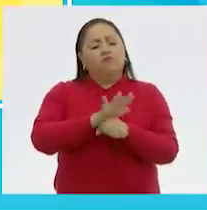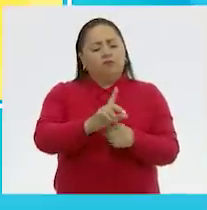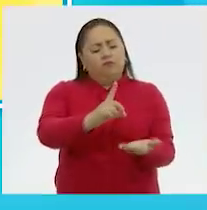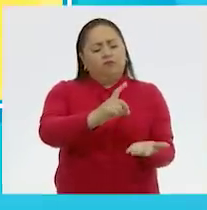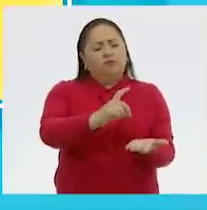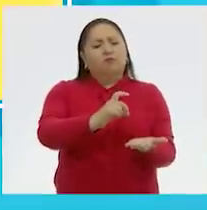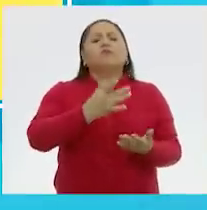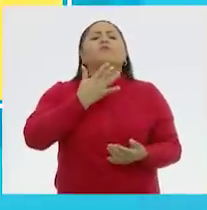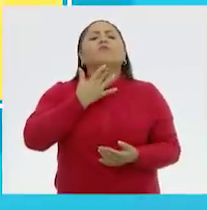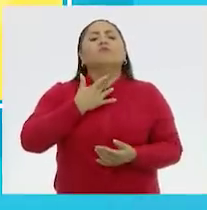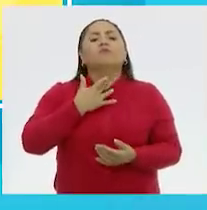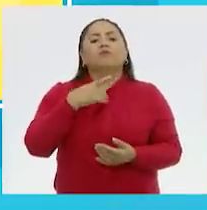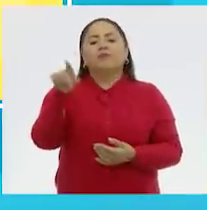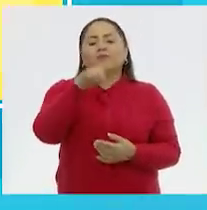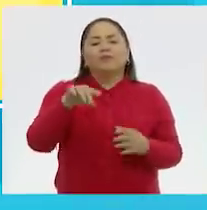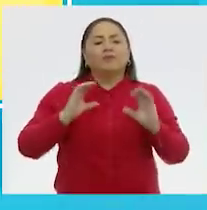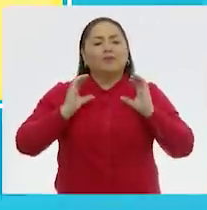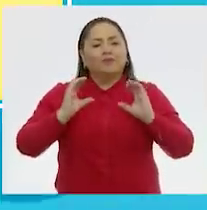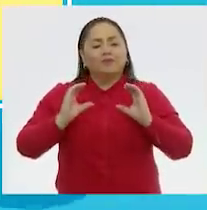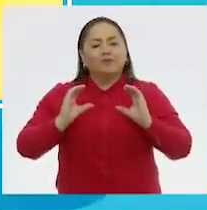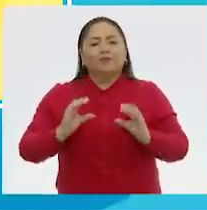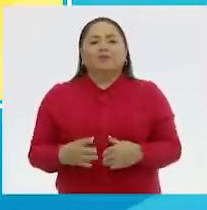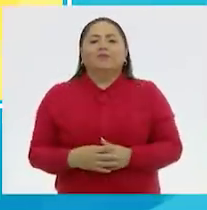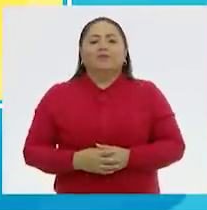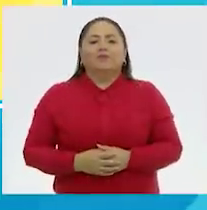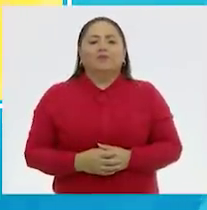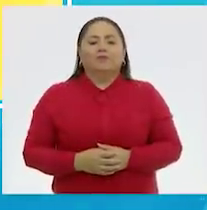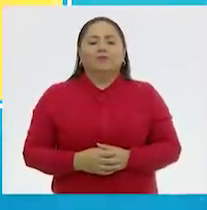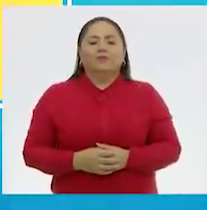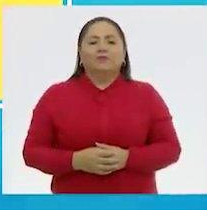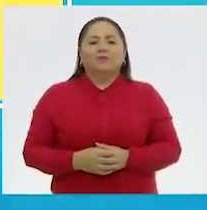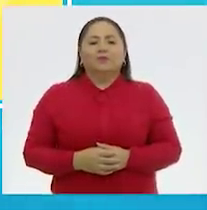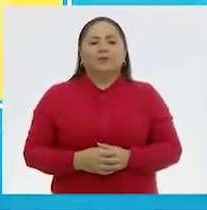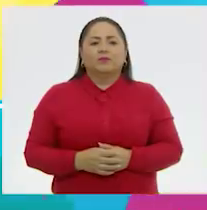usa desinfectantes a base de alcohol. ¡Cuídate!